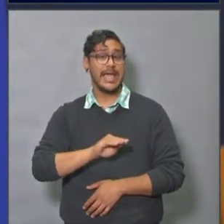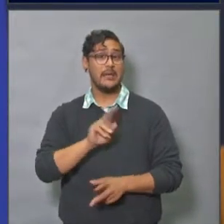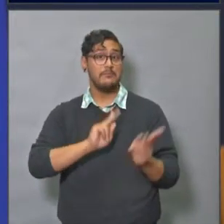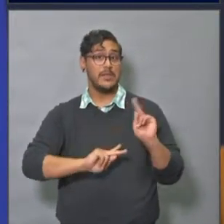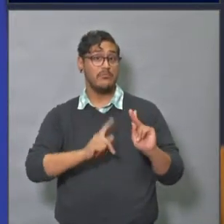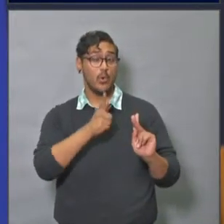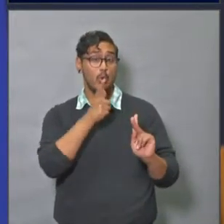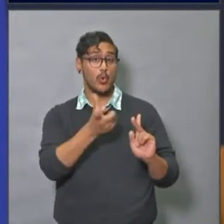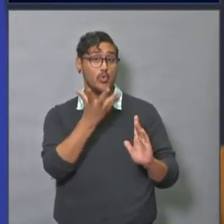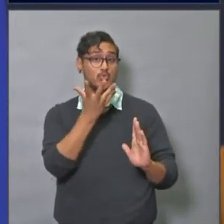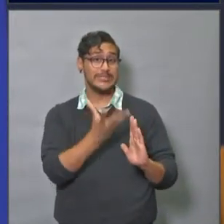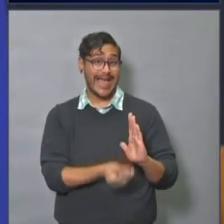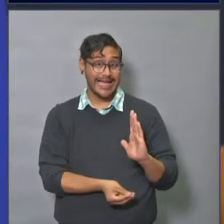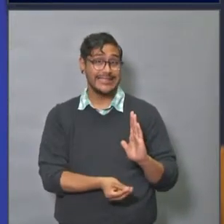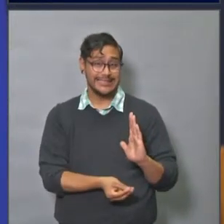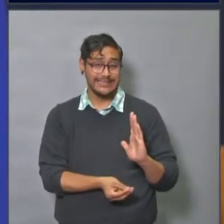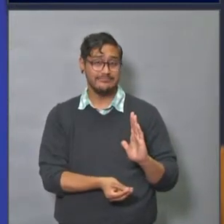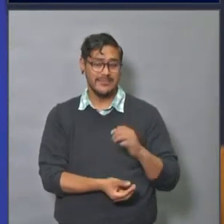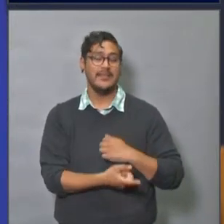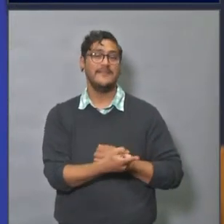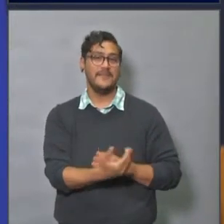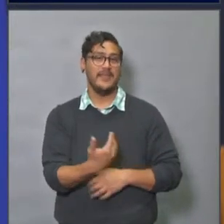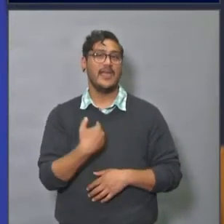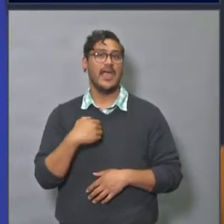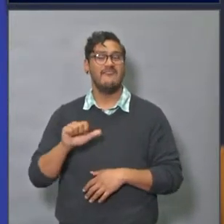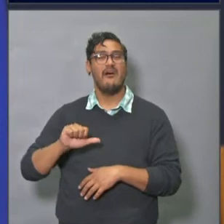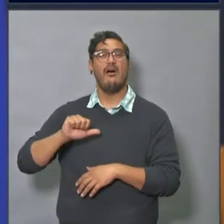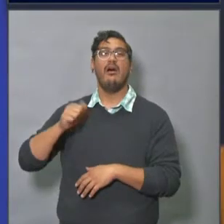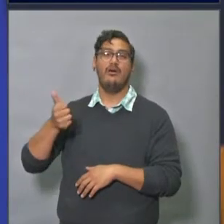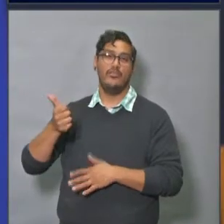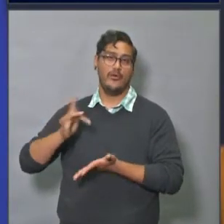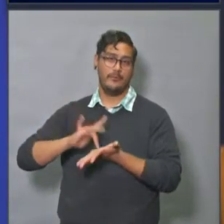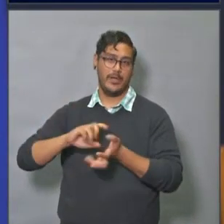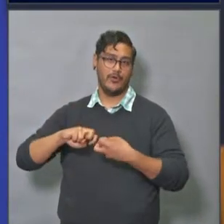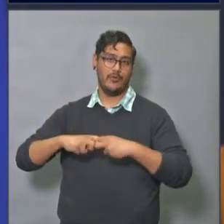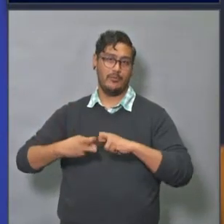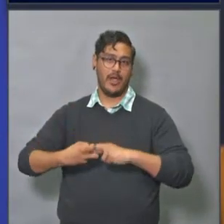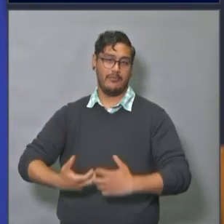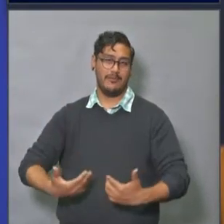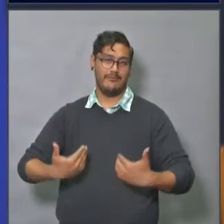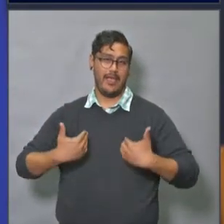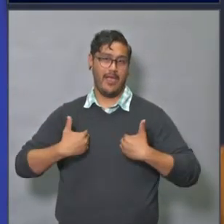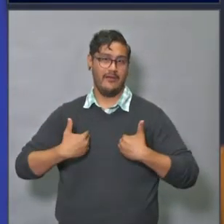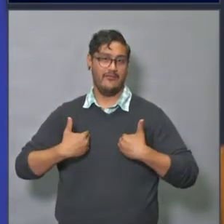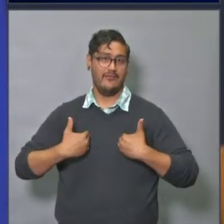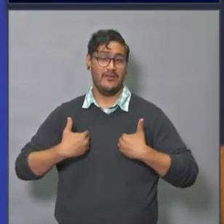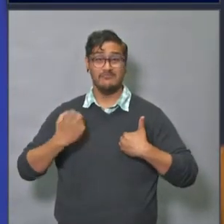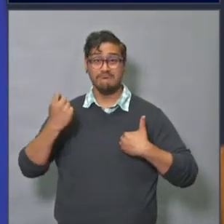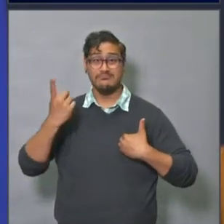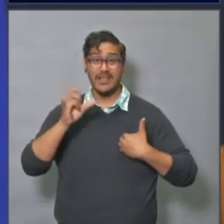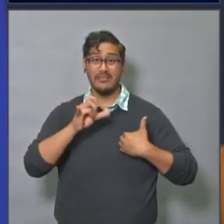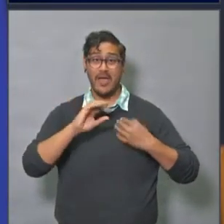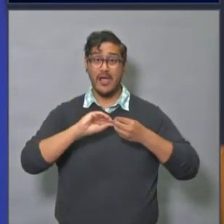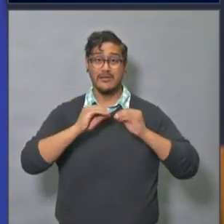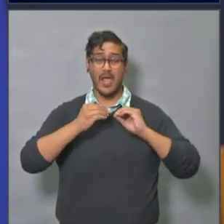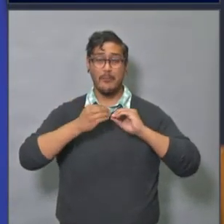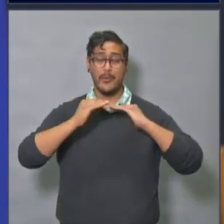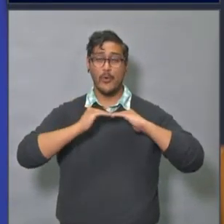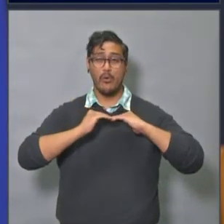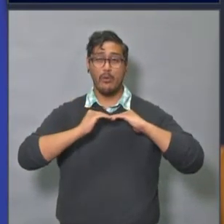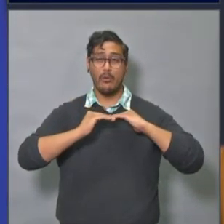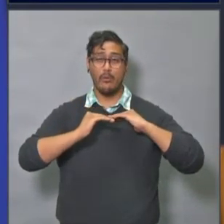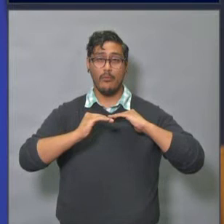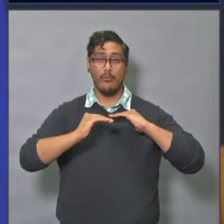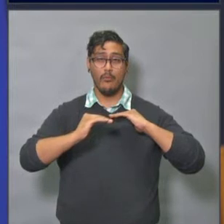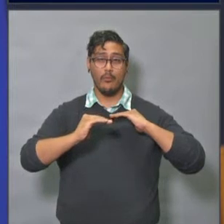fallecieron por causas de COVID-19 tenían condiciones delicadas de salud. Este número se ha mantenido constante durante la